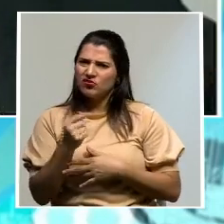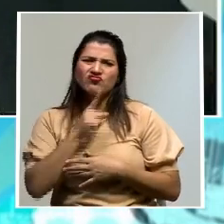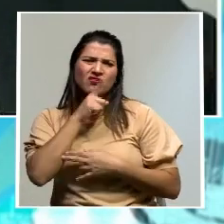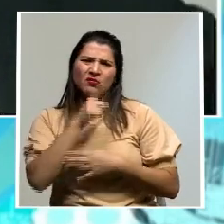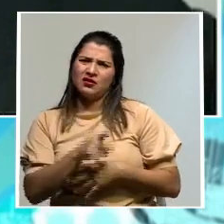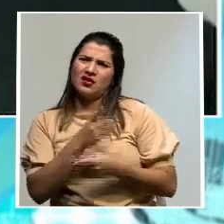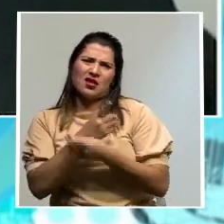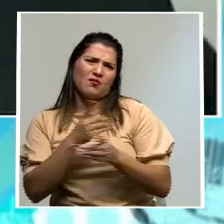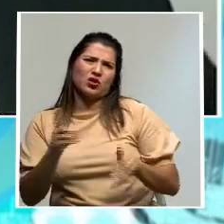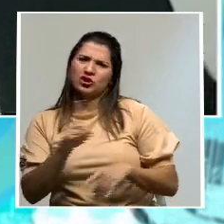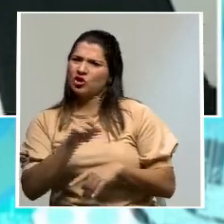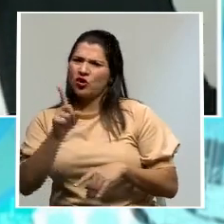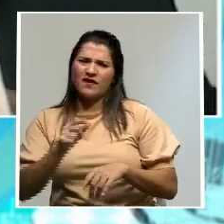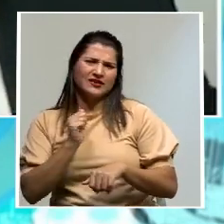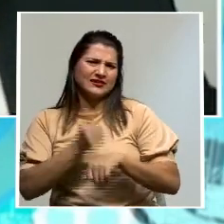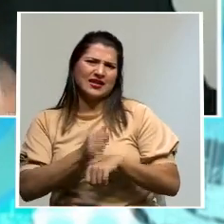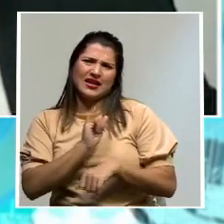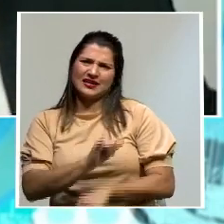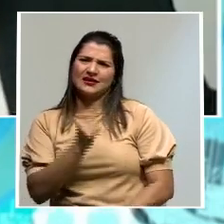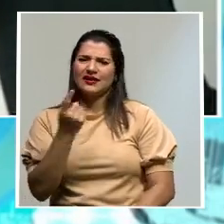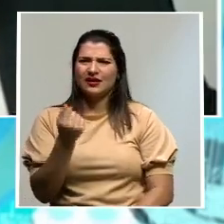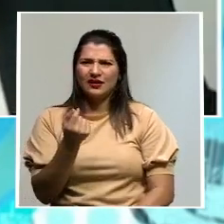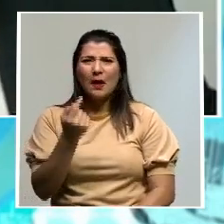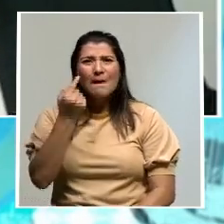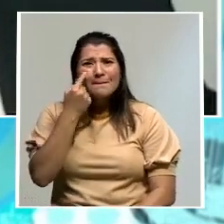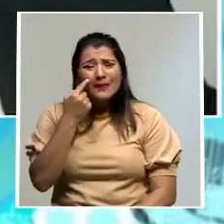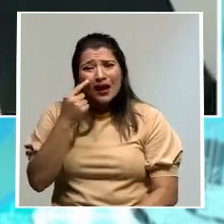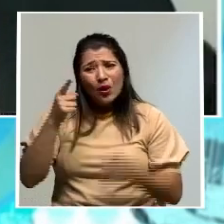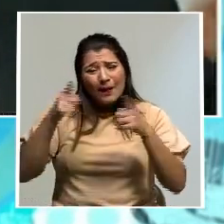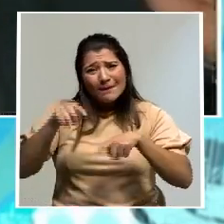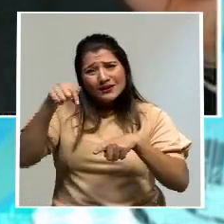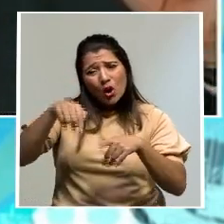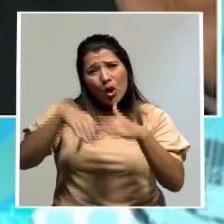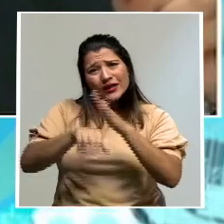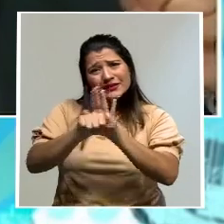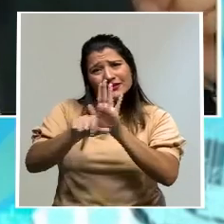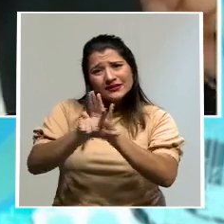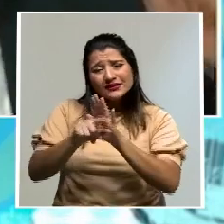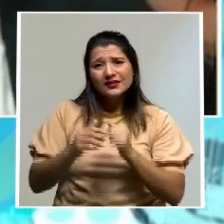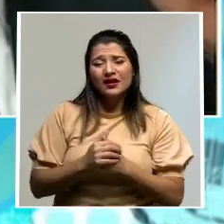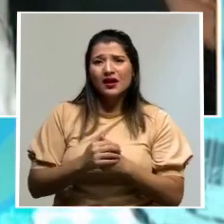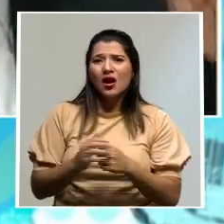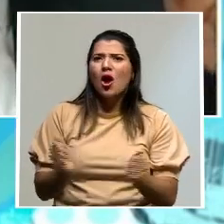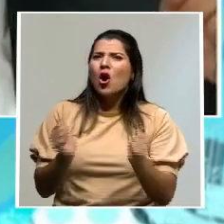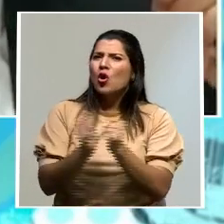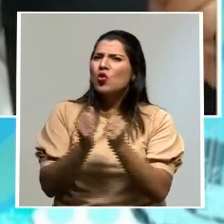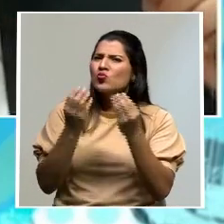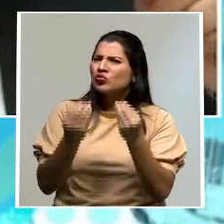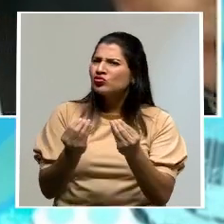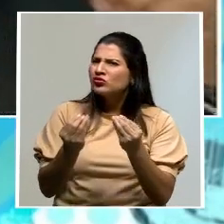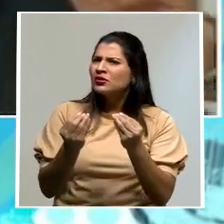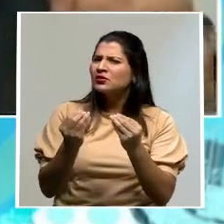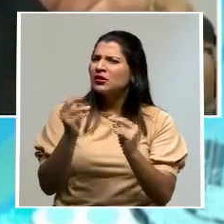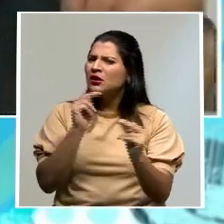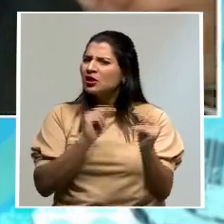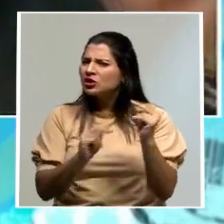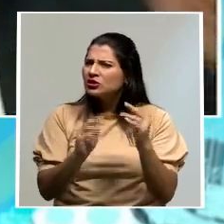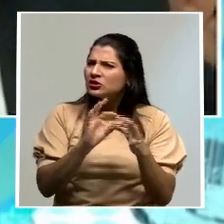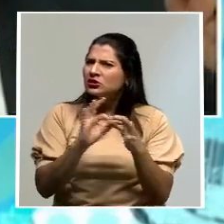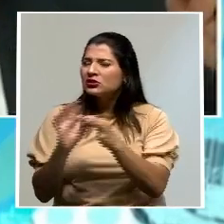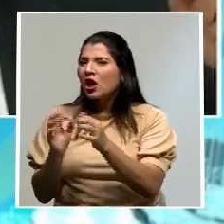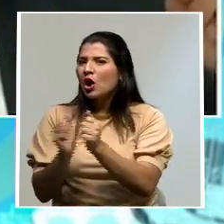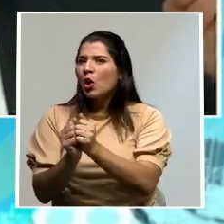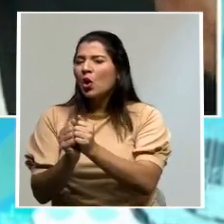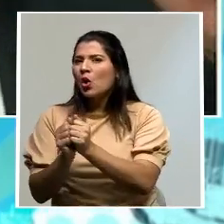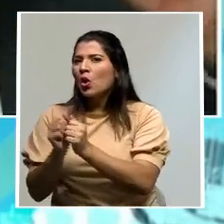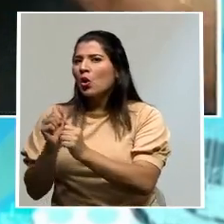estar regida por estos montos. Ve lo que estamos viviendo hoy en la Asamblea Legislativa, con un montón de enlaces del narcotráfico, con diferentes diputados de